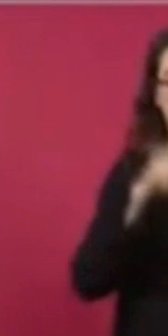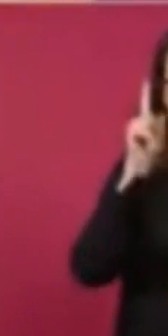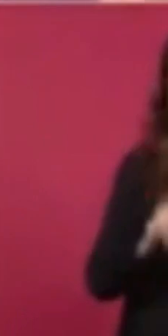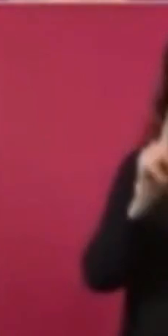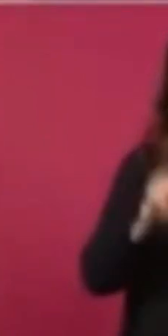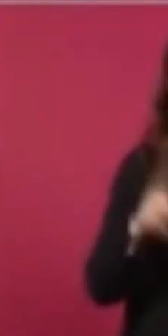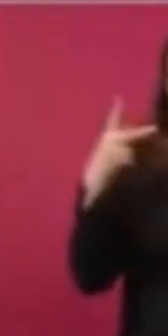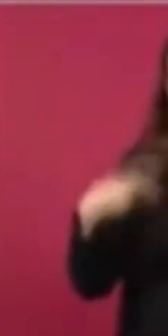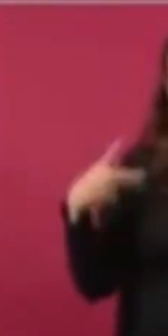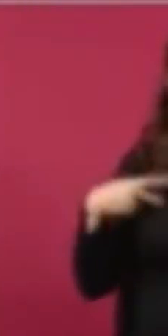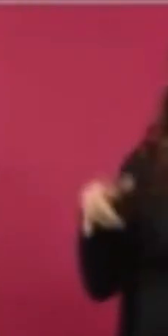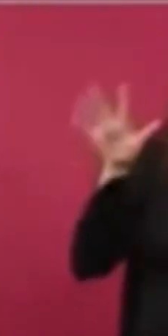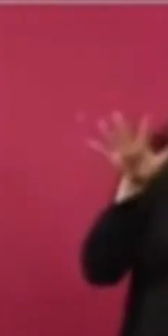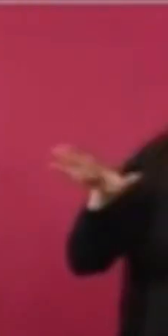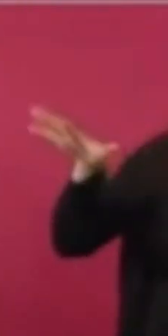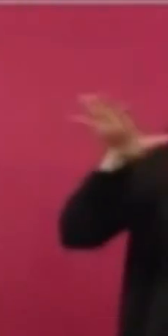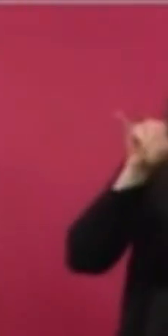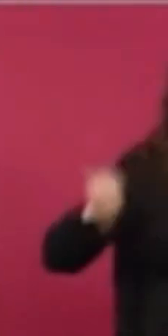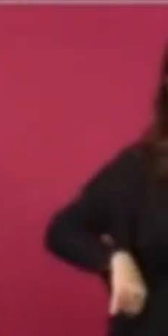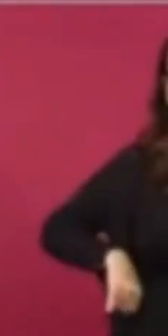para la gente del sureste,